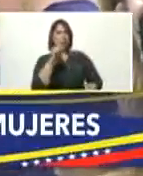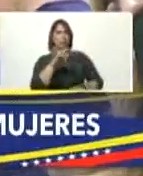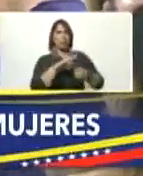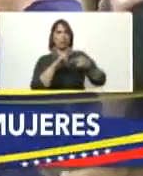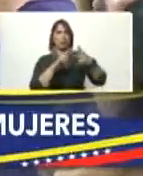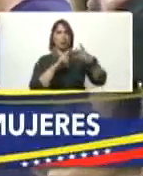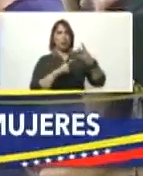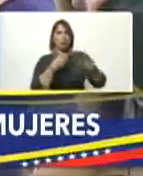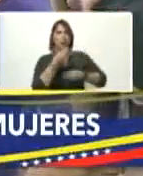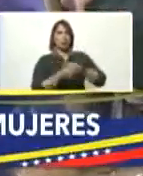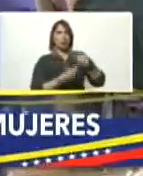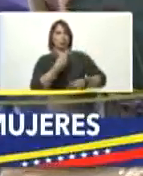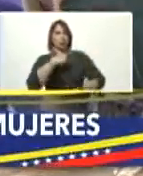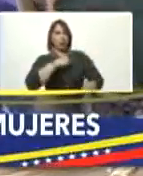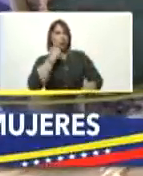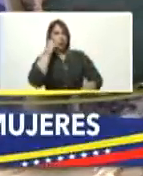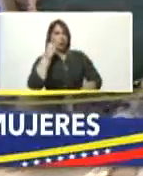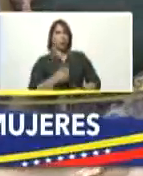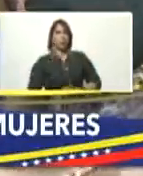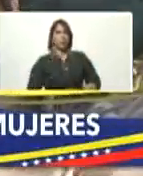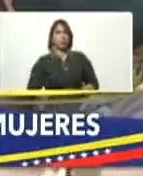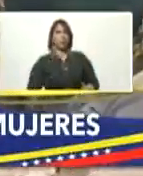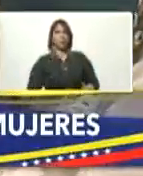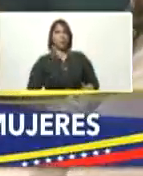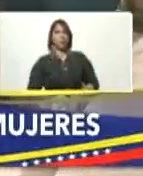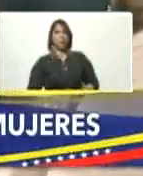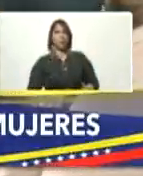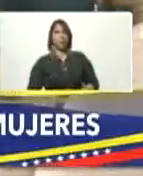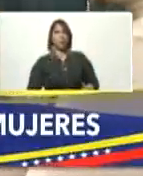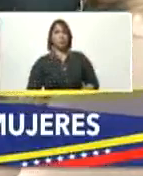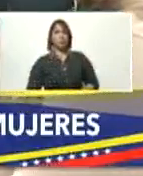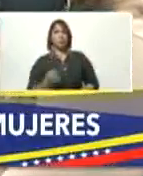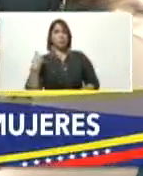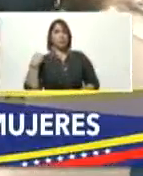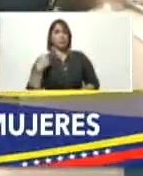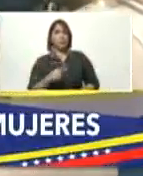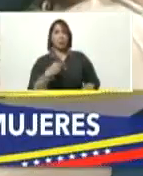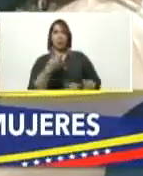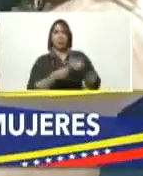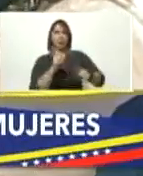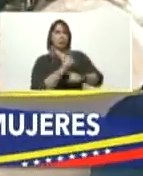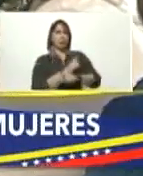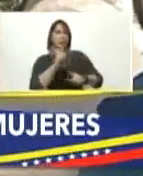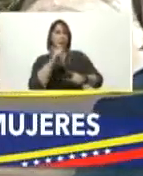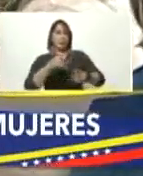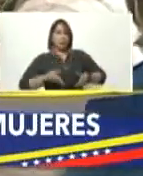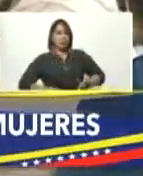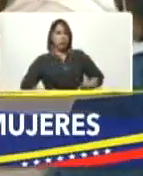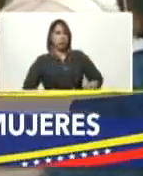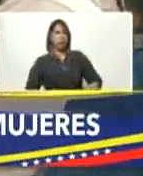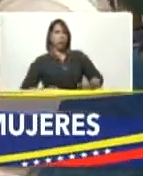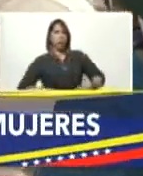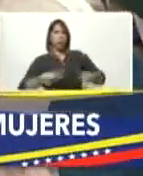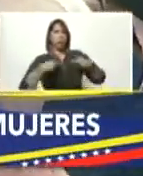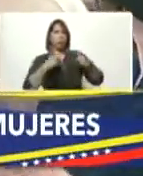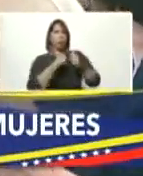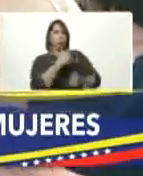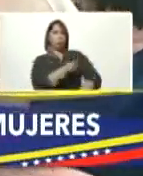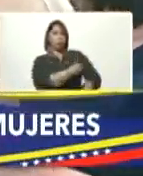para hacerlo. Nosotras las mujeres venezolanas tenemos que hacer eficaz el parto humanizado, con su